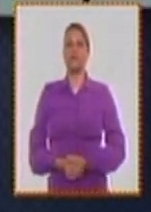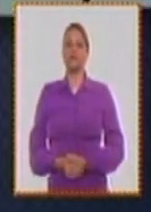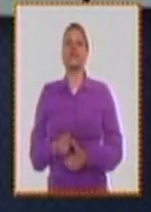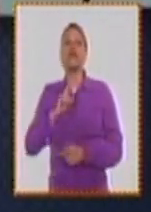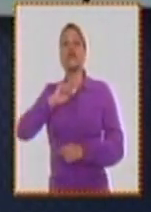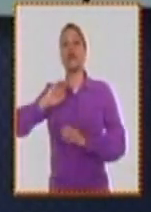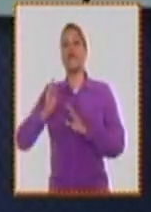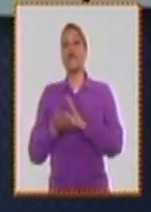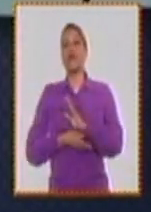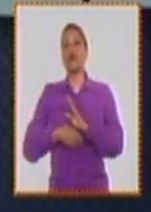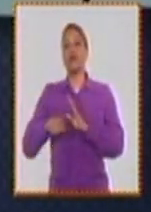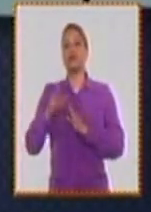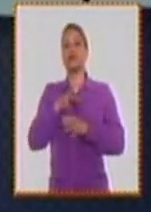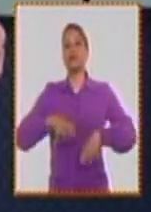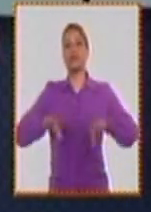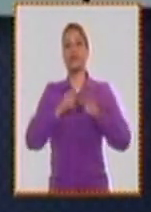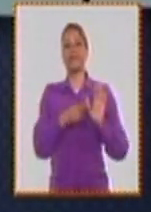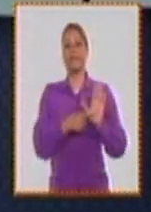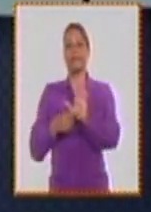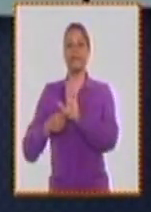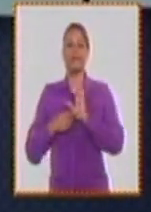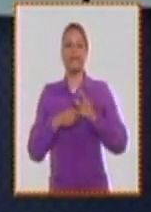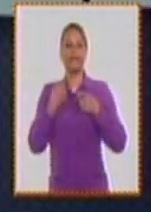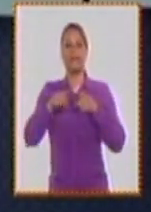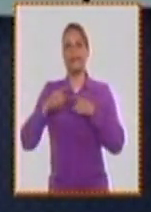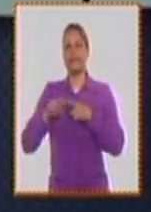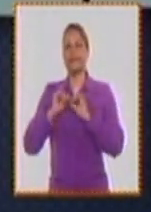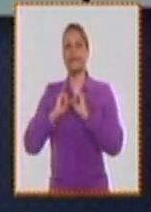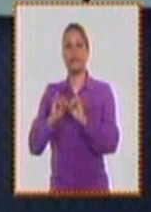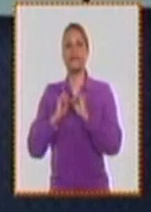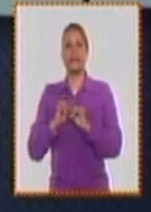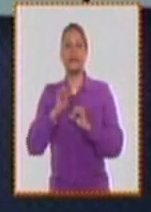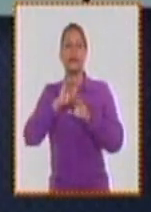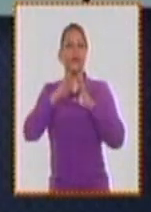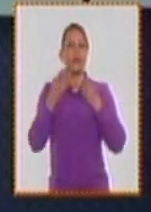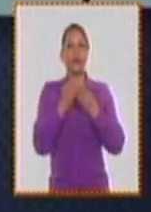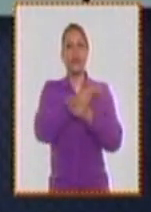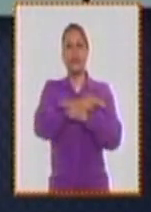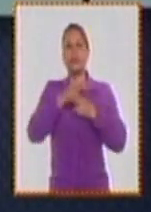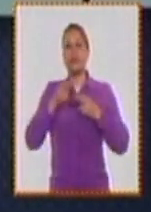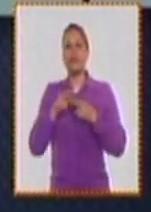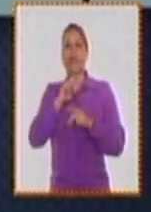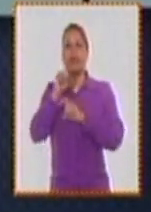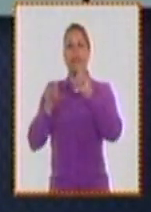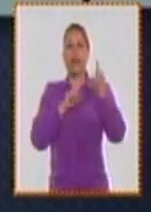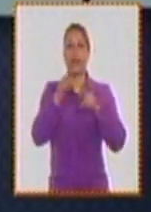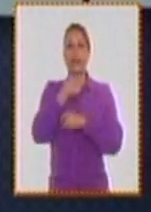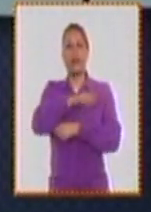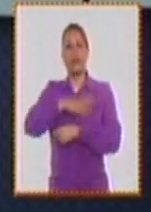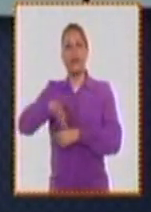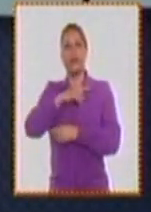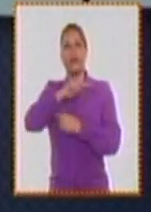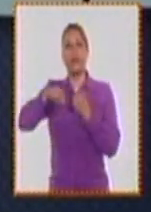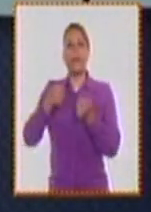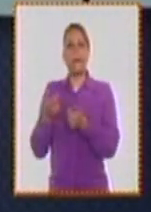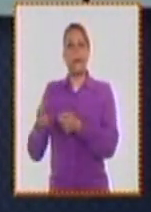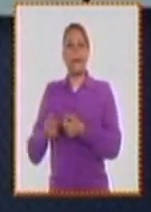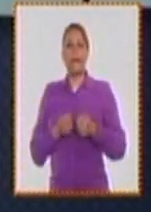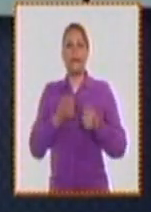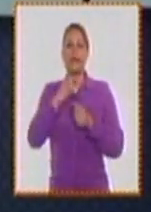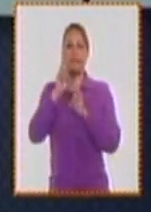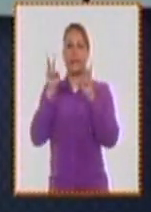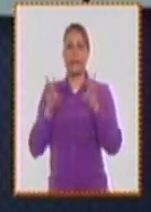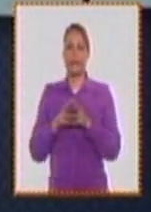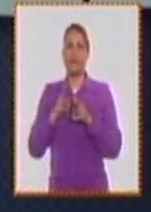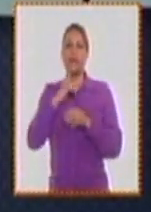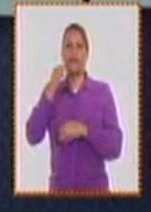Filo, un espacio para mostrar con todos los matices, las noticias, los hechos, las matrices de opinión que circulan en los medios y en las redes sobre